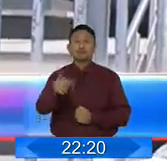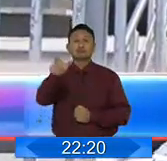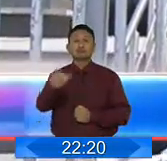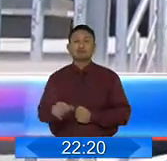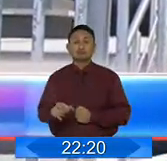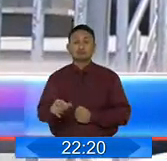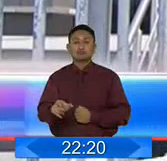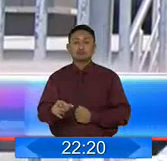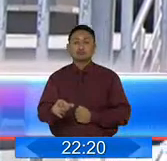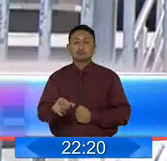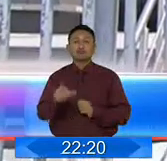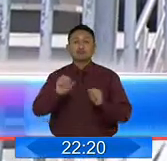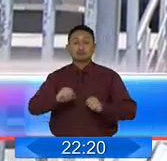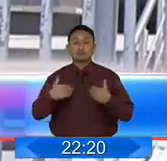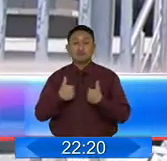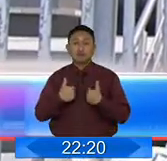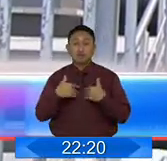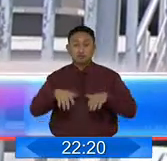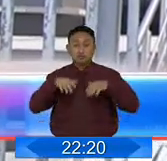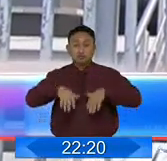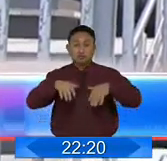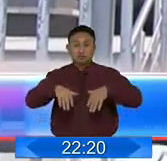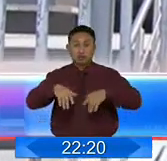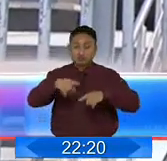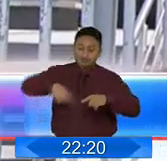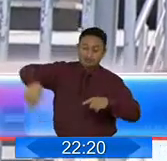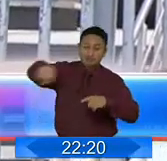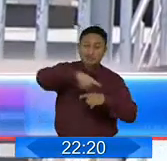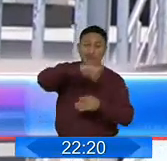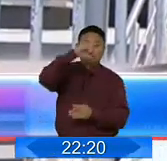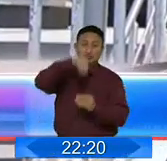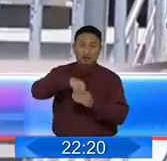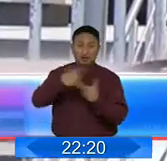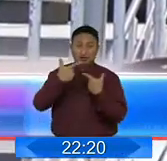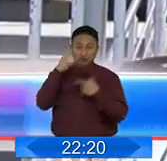como con canes en el perímetro externo, interno,